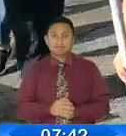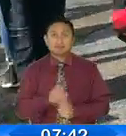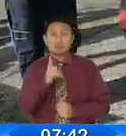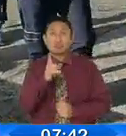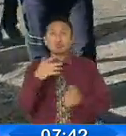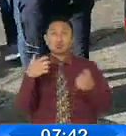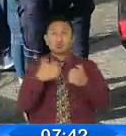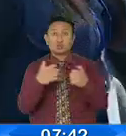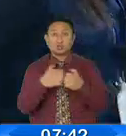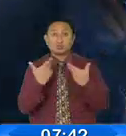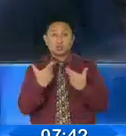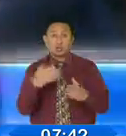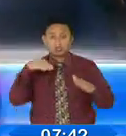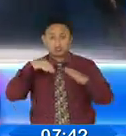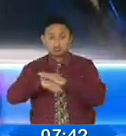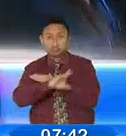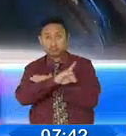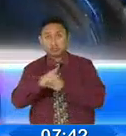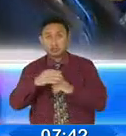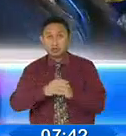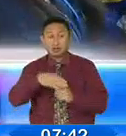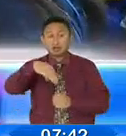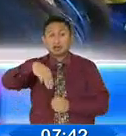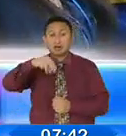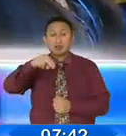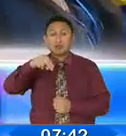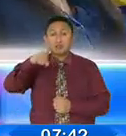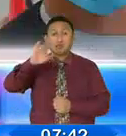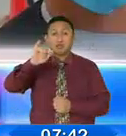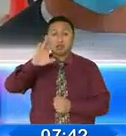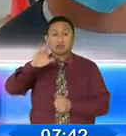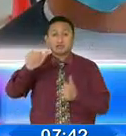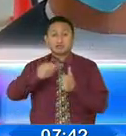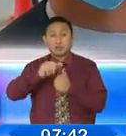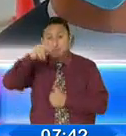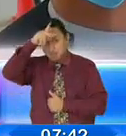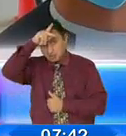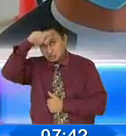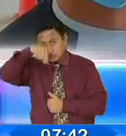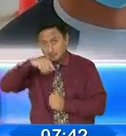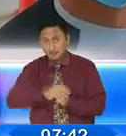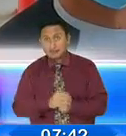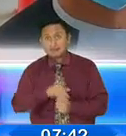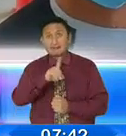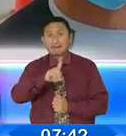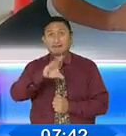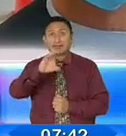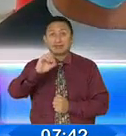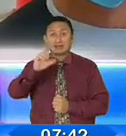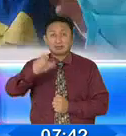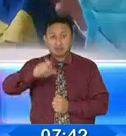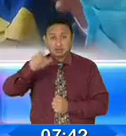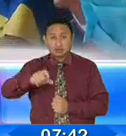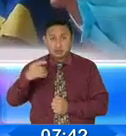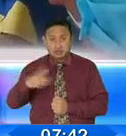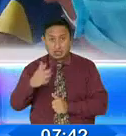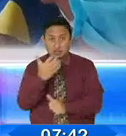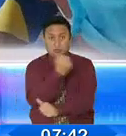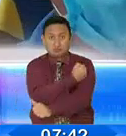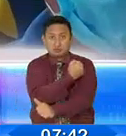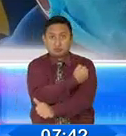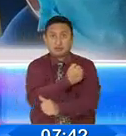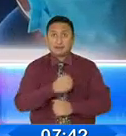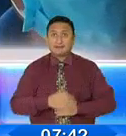ingresó a la selva, a la parroquia Montalvo, fronteriza con el Perú, donde se inoculó a más de 100 personas, entre colonos e indígenas